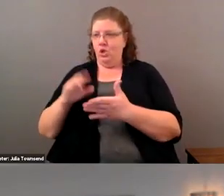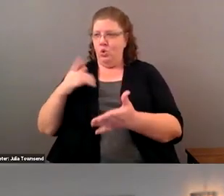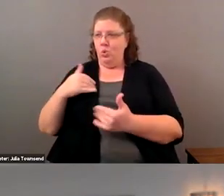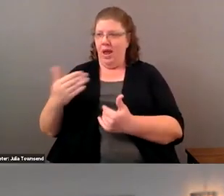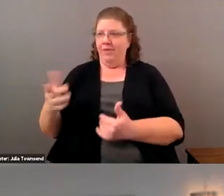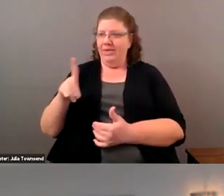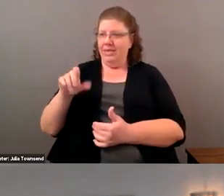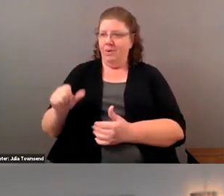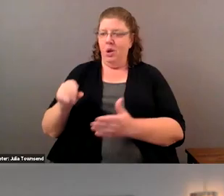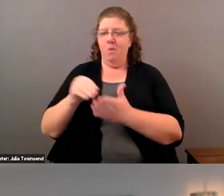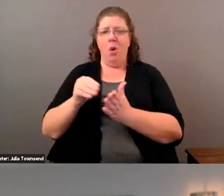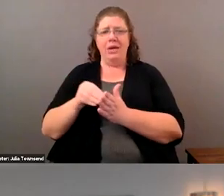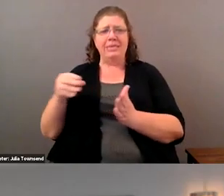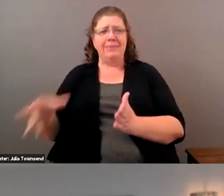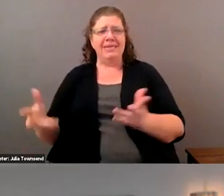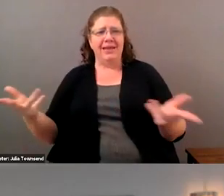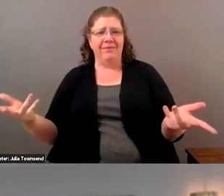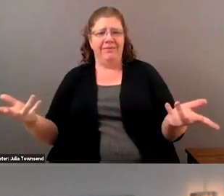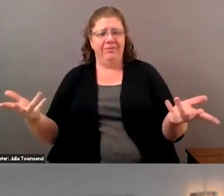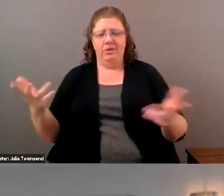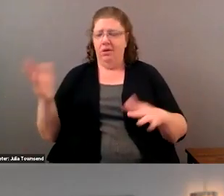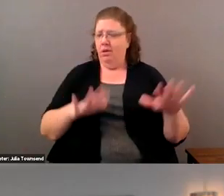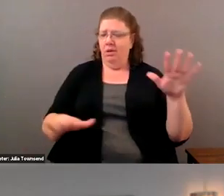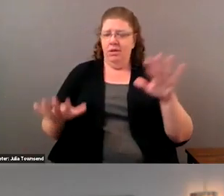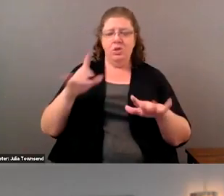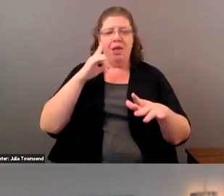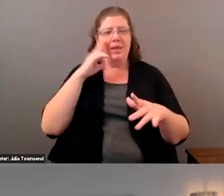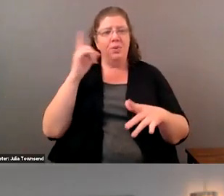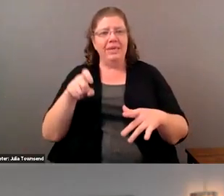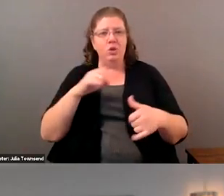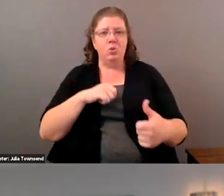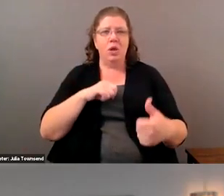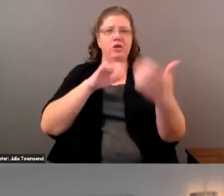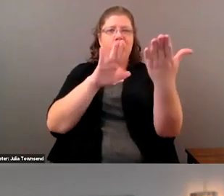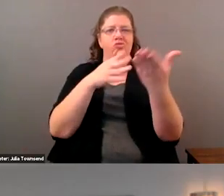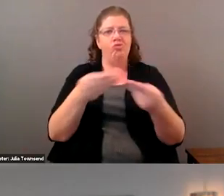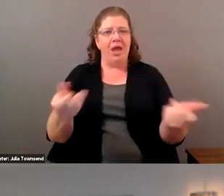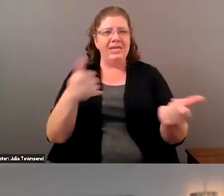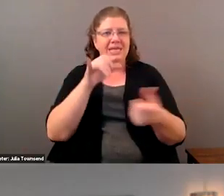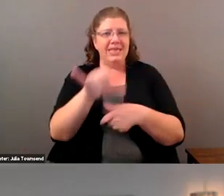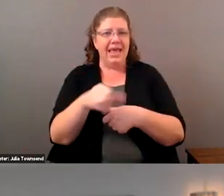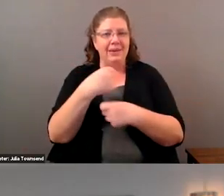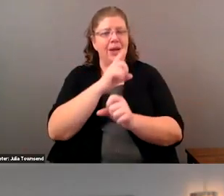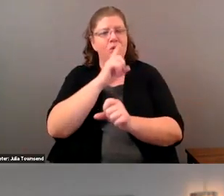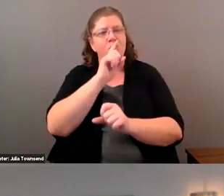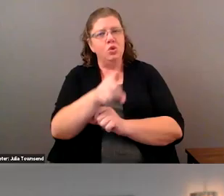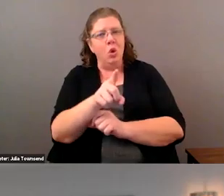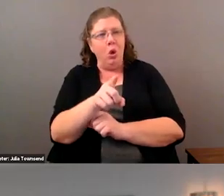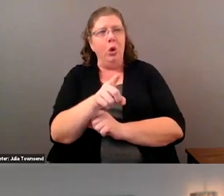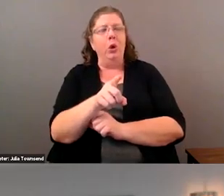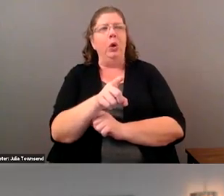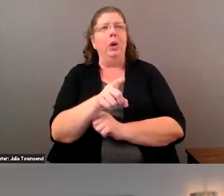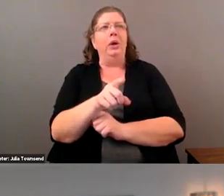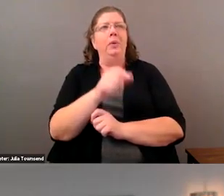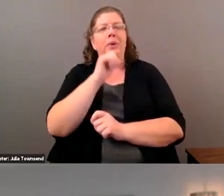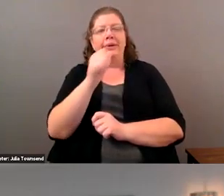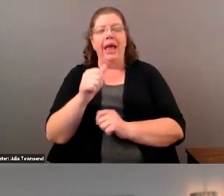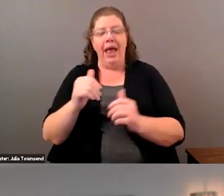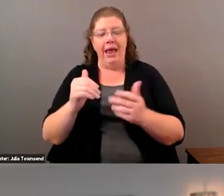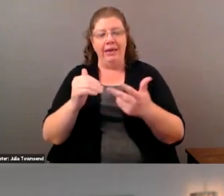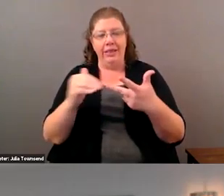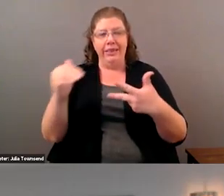aprenden inglés porque reciben más dinero los estudiantes con discapacidades de hecho son más caros y realmente necesitamos